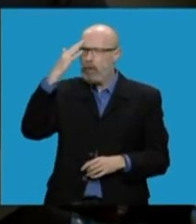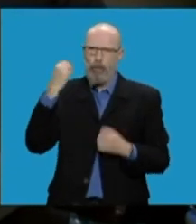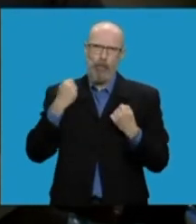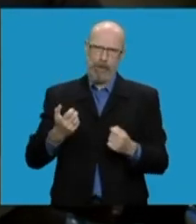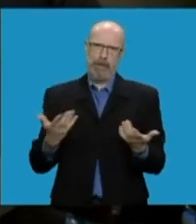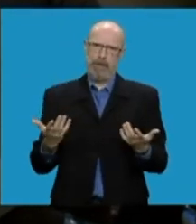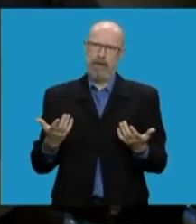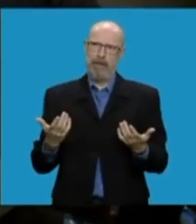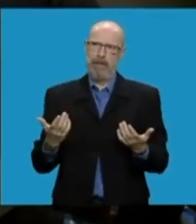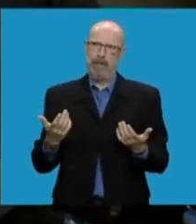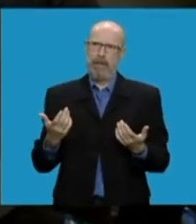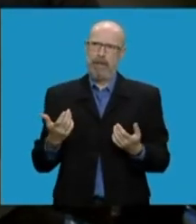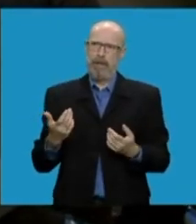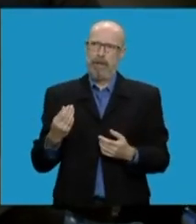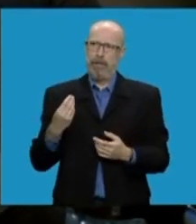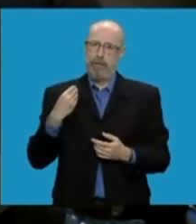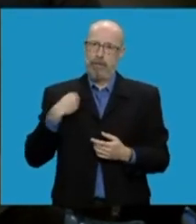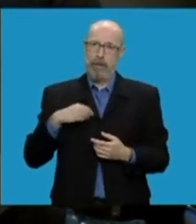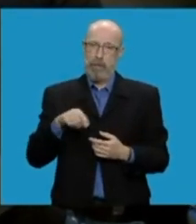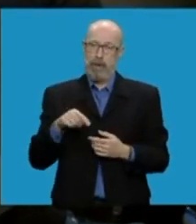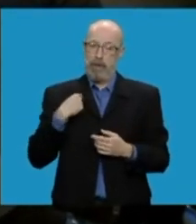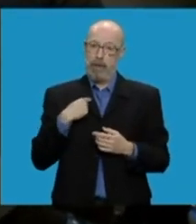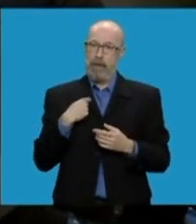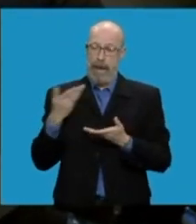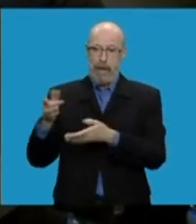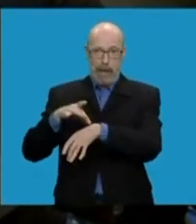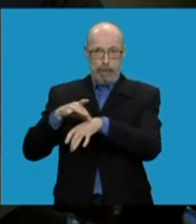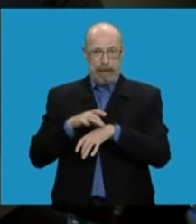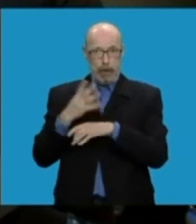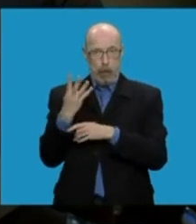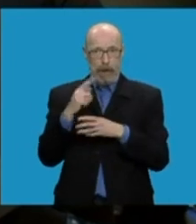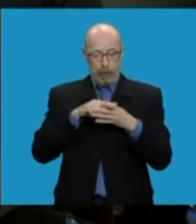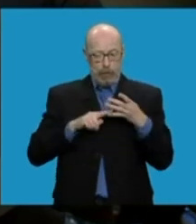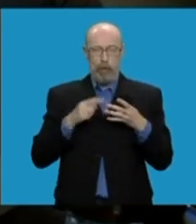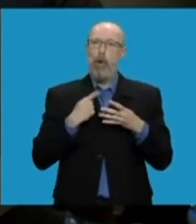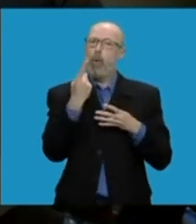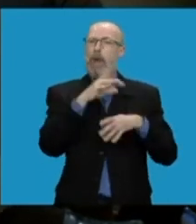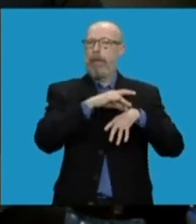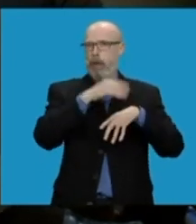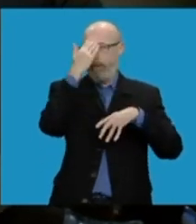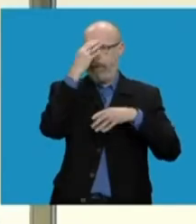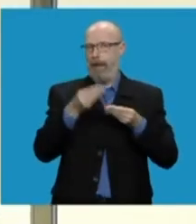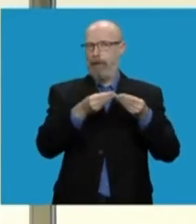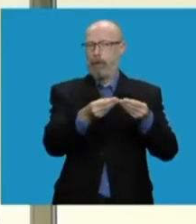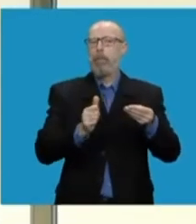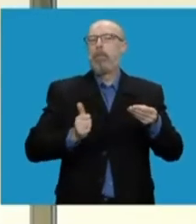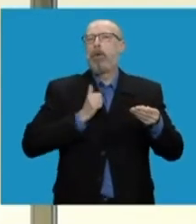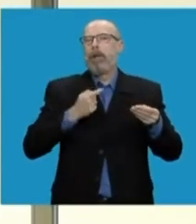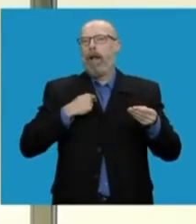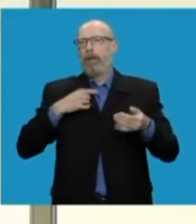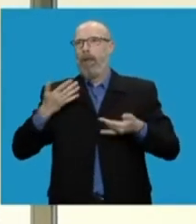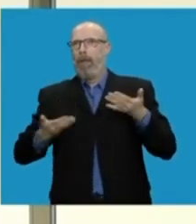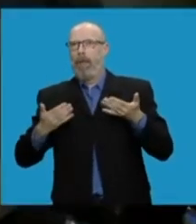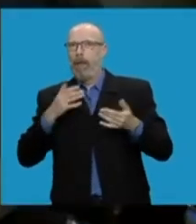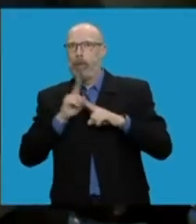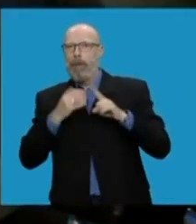que era una de las cuatro invitaciones que me habéis concedido, se lo he dado a mi médico de cabecera por si me daba aquí un telele de la emoción que